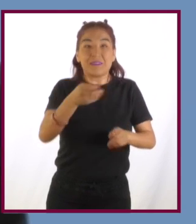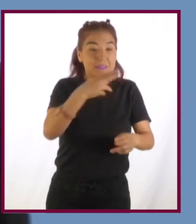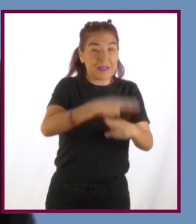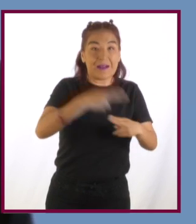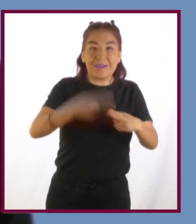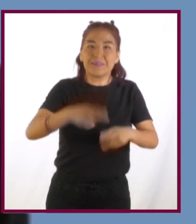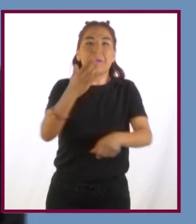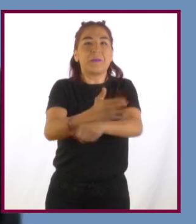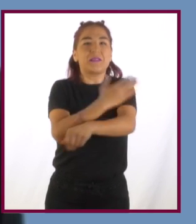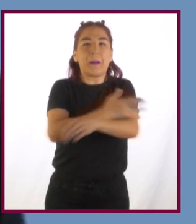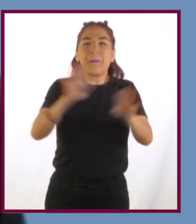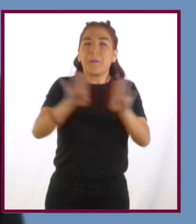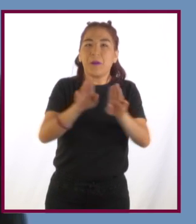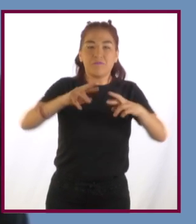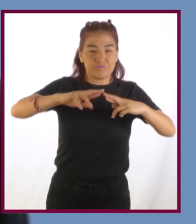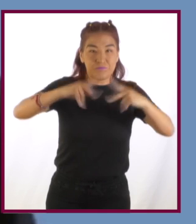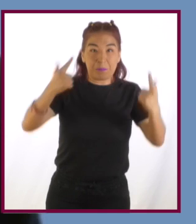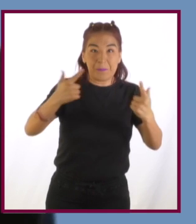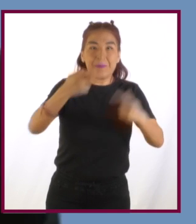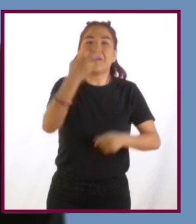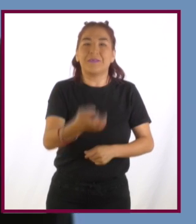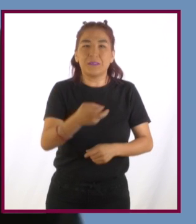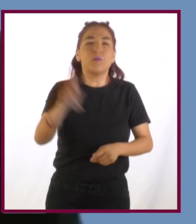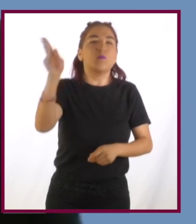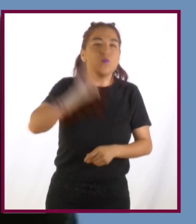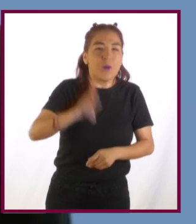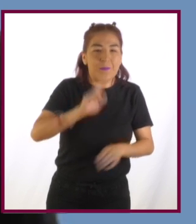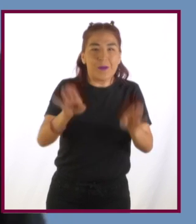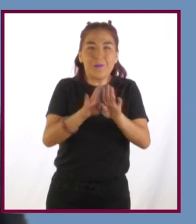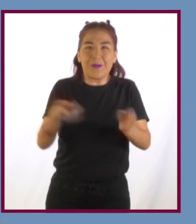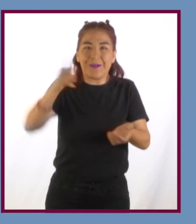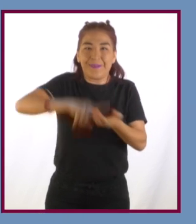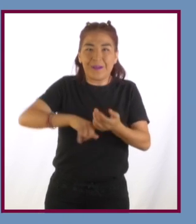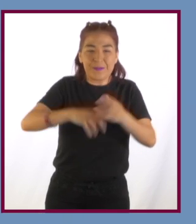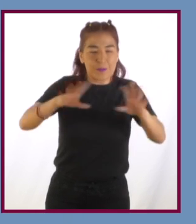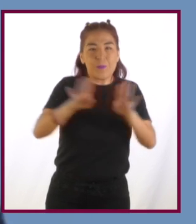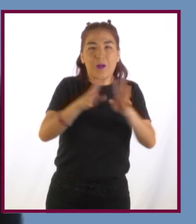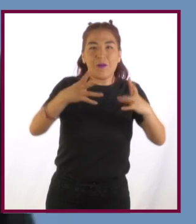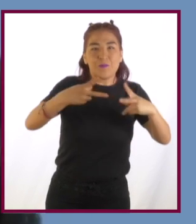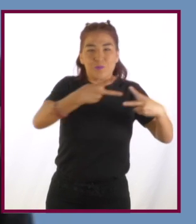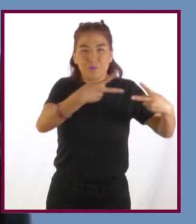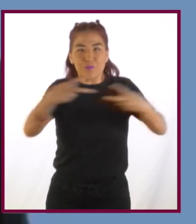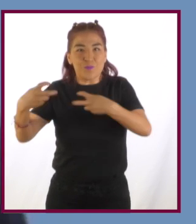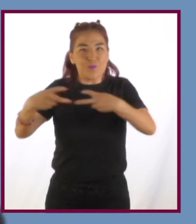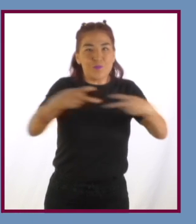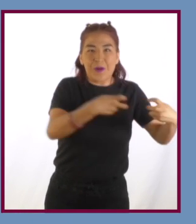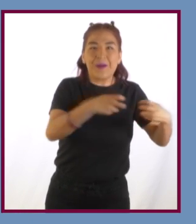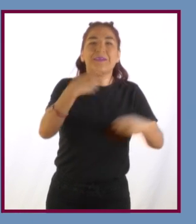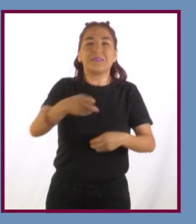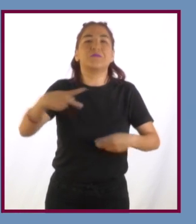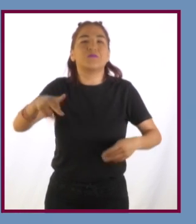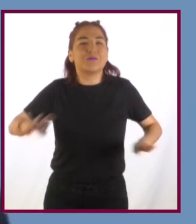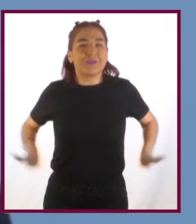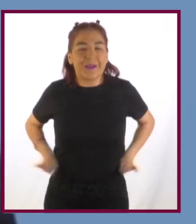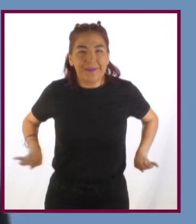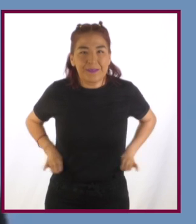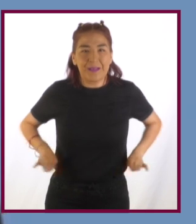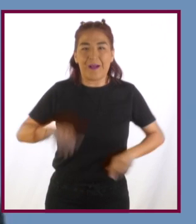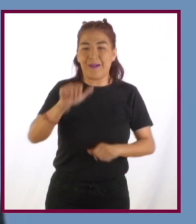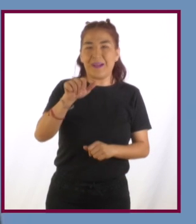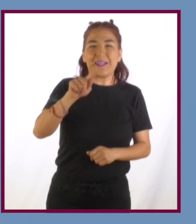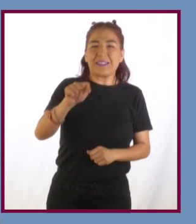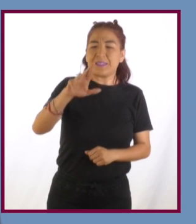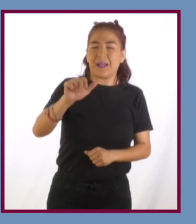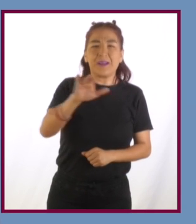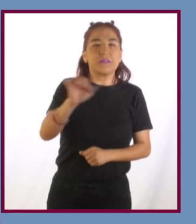Hasta que el material se rompe, se revienta. Esa prueba es un ensayo de tracción todos los materiales en estructural se tienen que